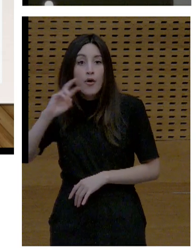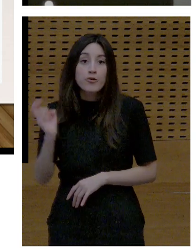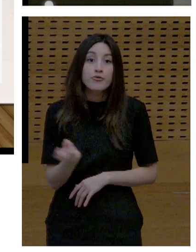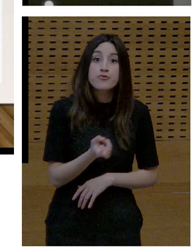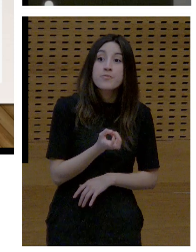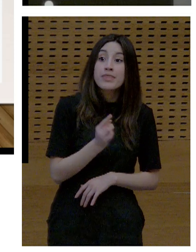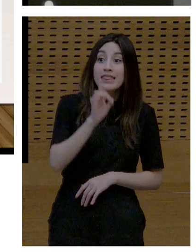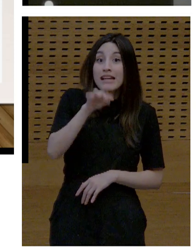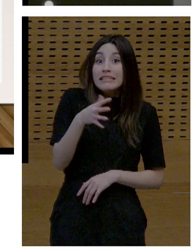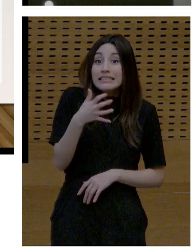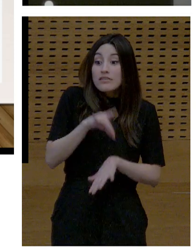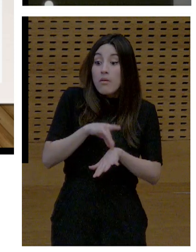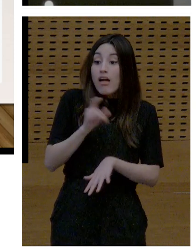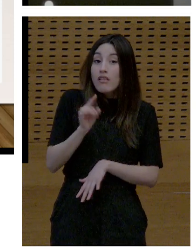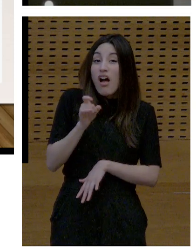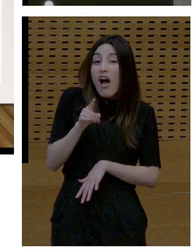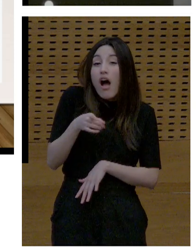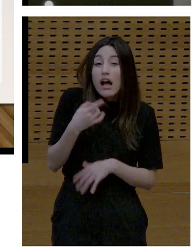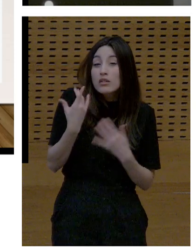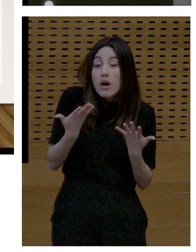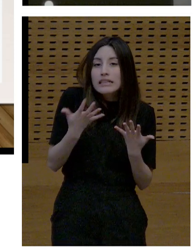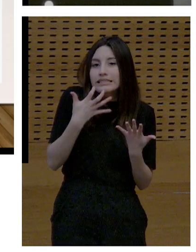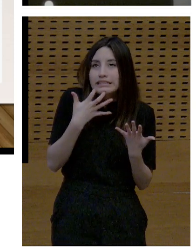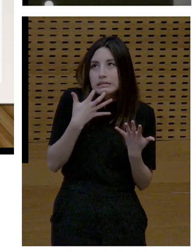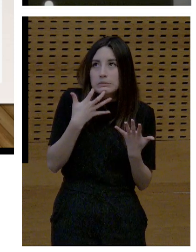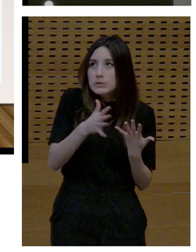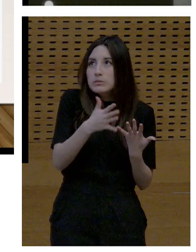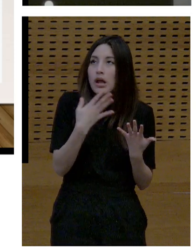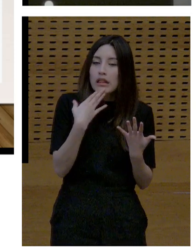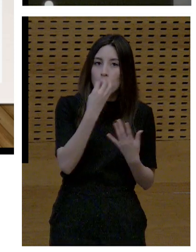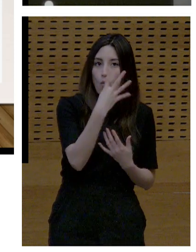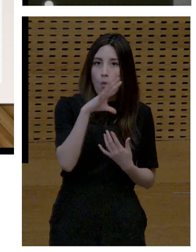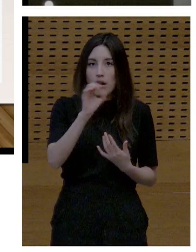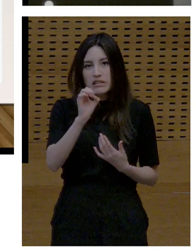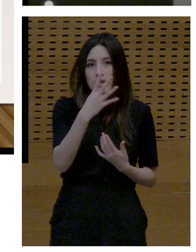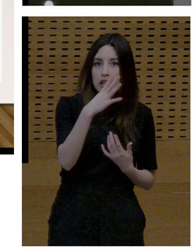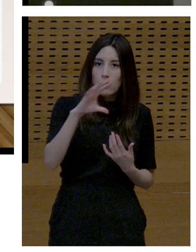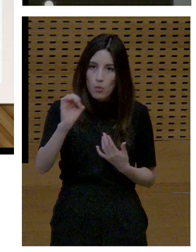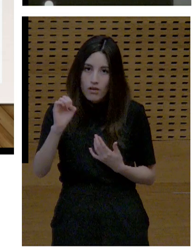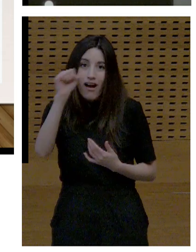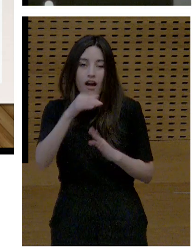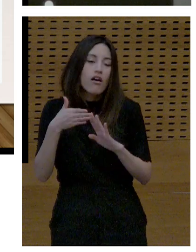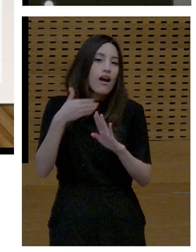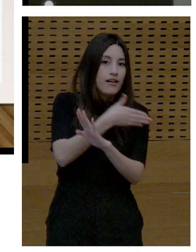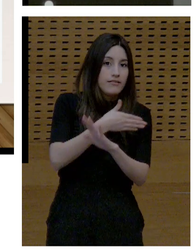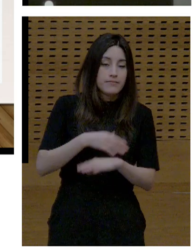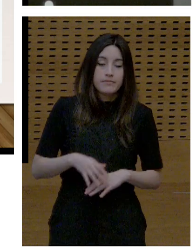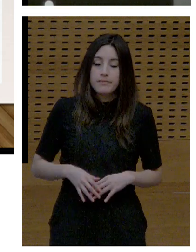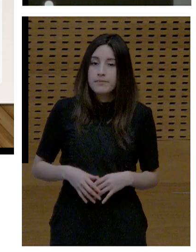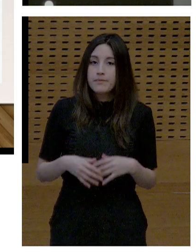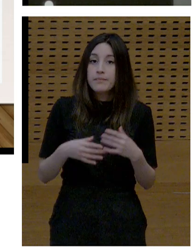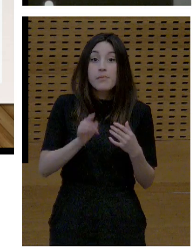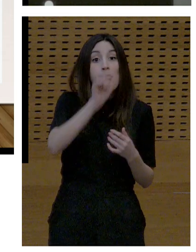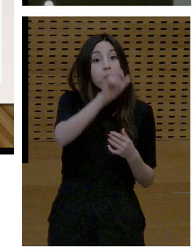en personas que empiezan con la enfermedad pronto, antes de los 40-50 años. El resto de